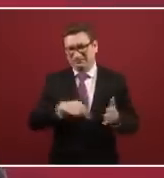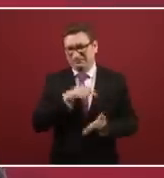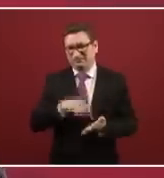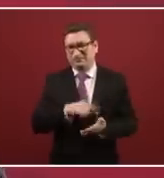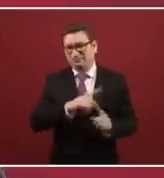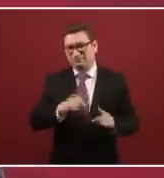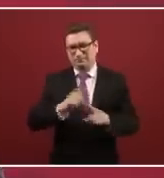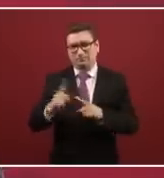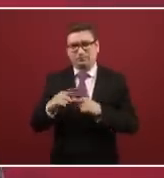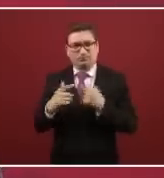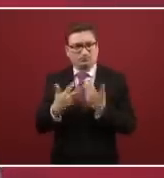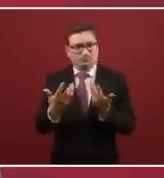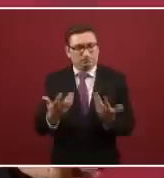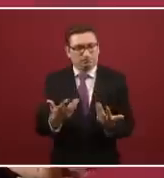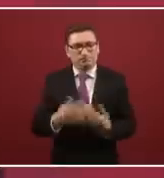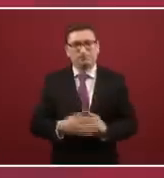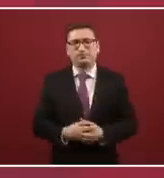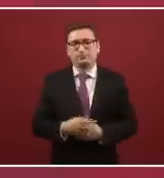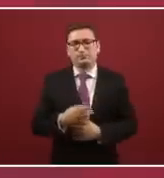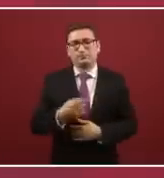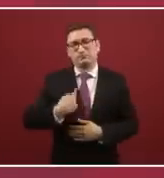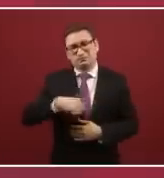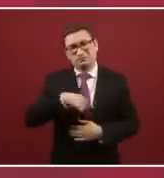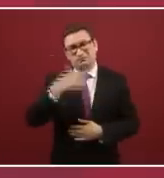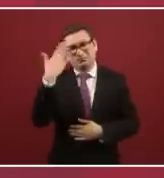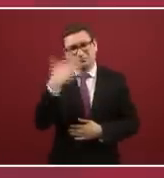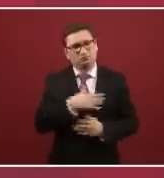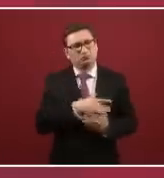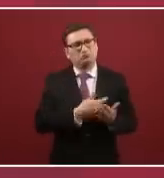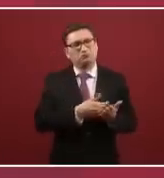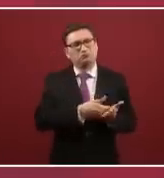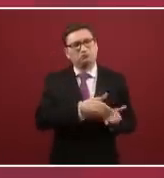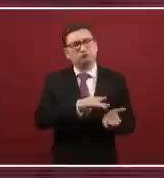Se tuvieron que despedir por corrupción